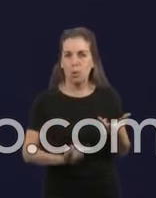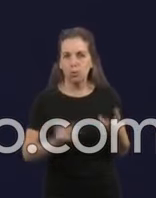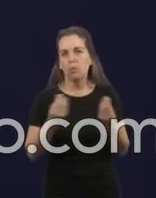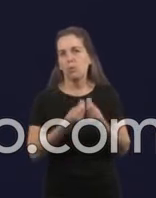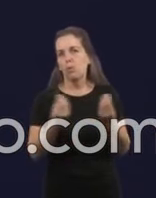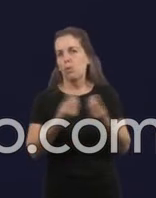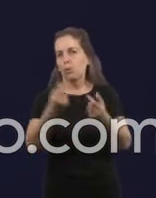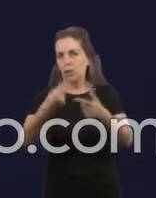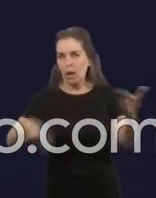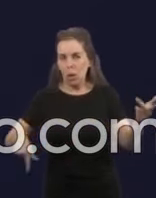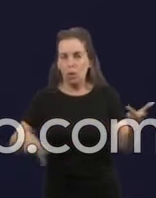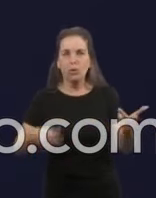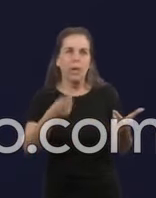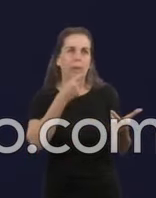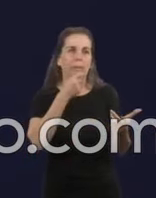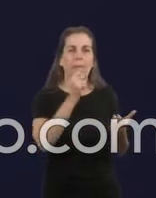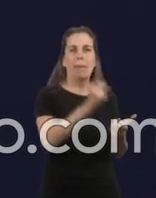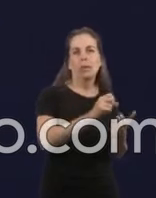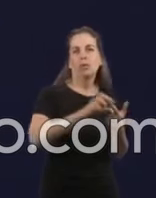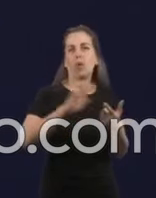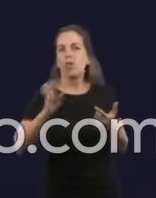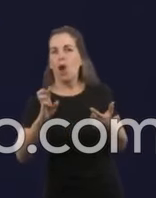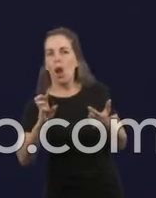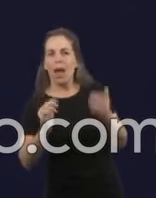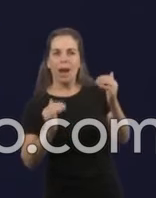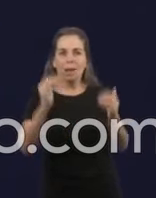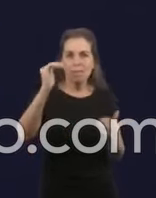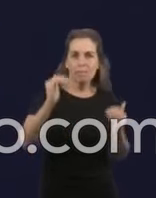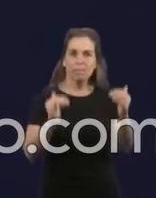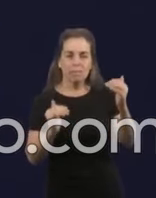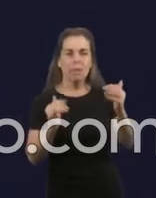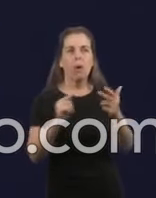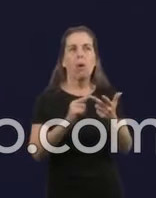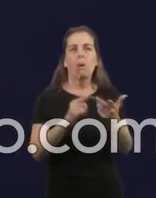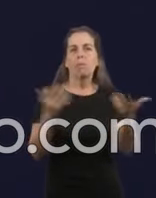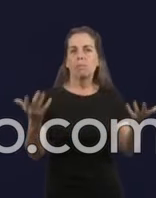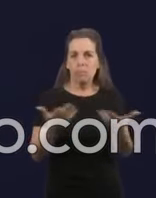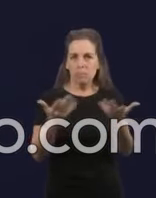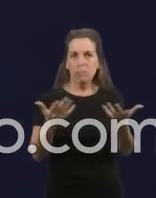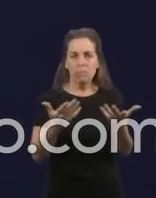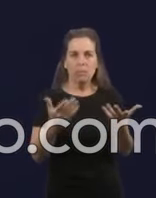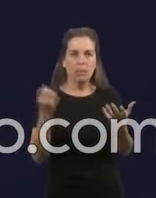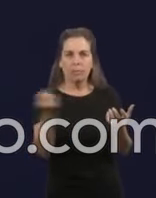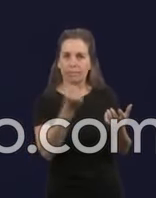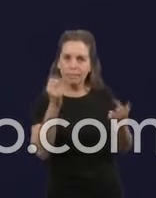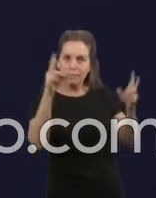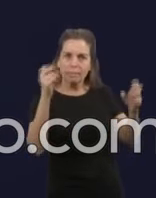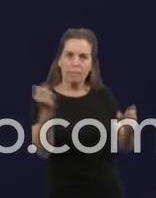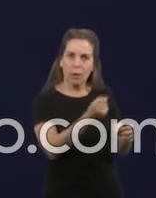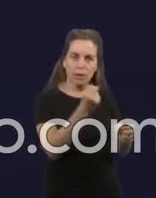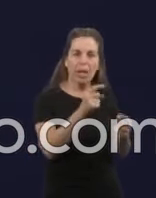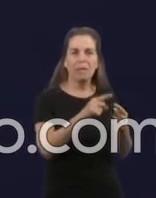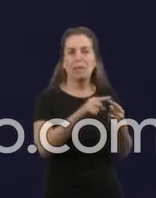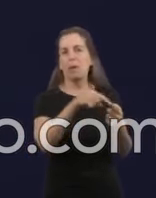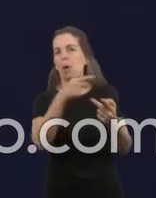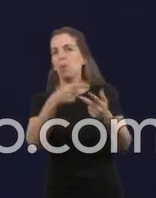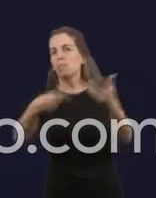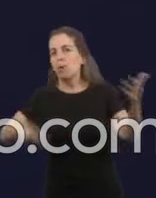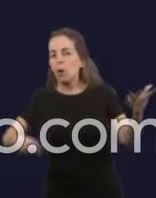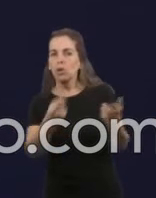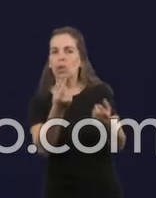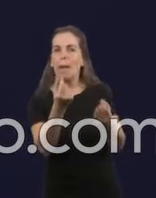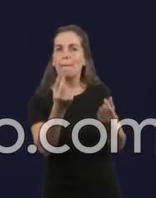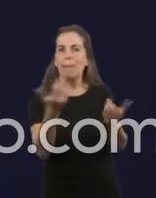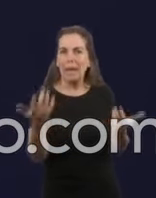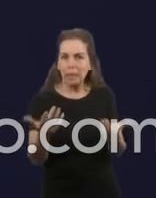van desde el tipo de cambio hasta eh que es por ahí lo más notorio eh Hasta precios que estaban